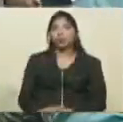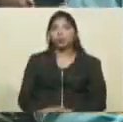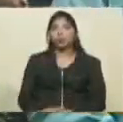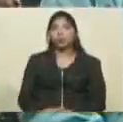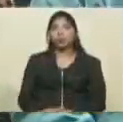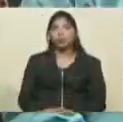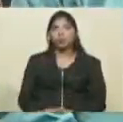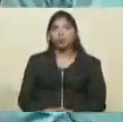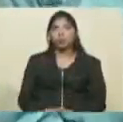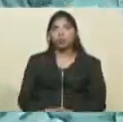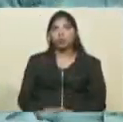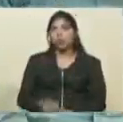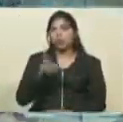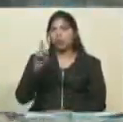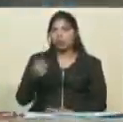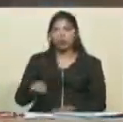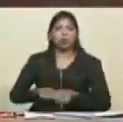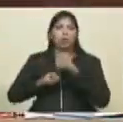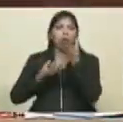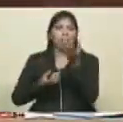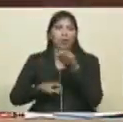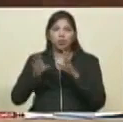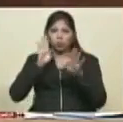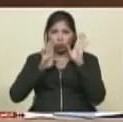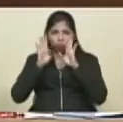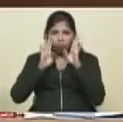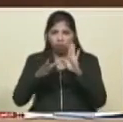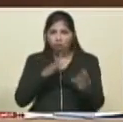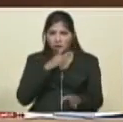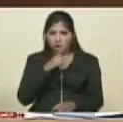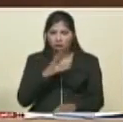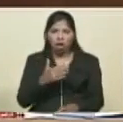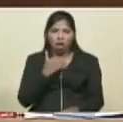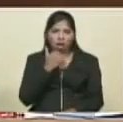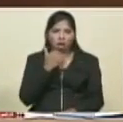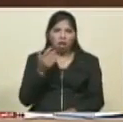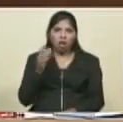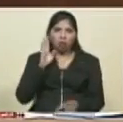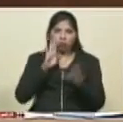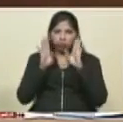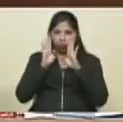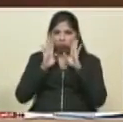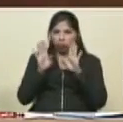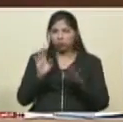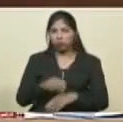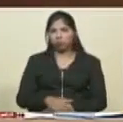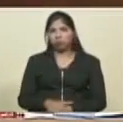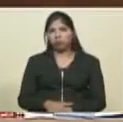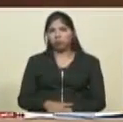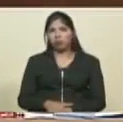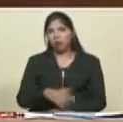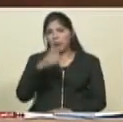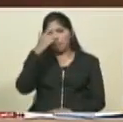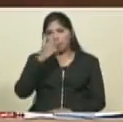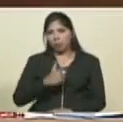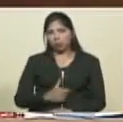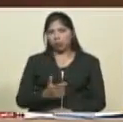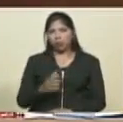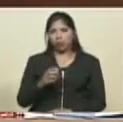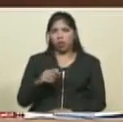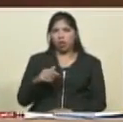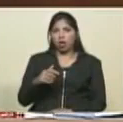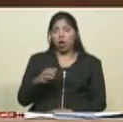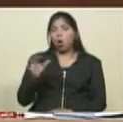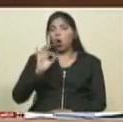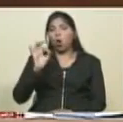expresión ofensiva contra nuestro gentilicio, cualquier expresión ofensiva contra la integridad de nuestra república